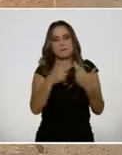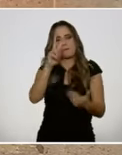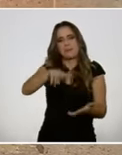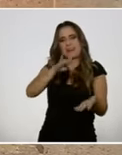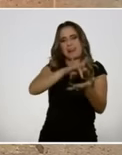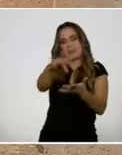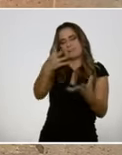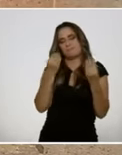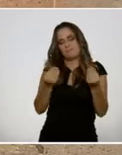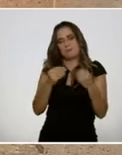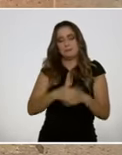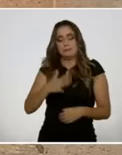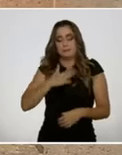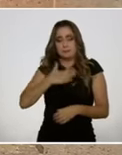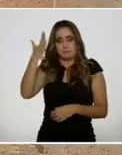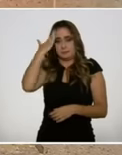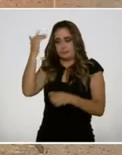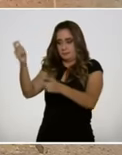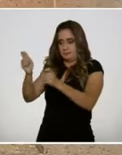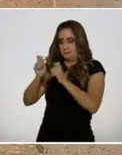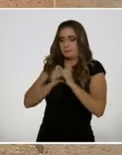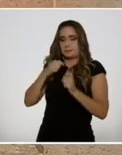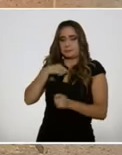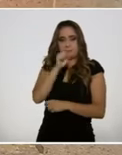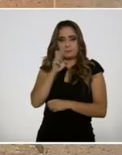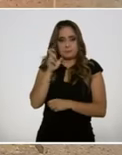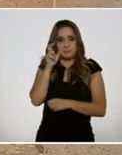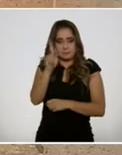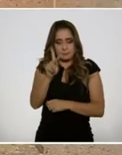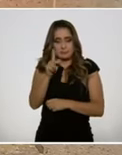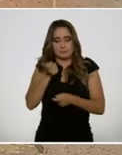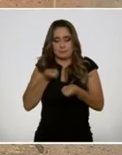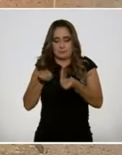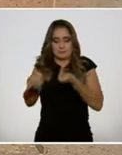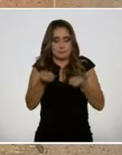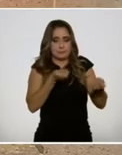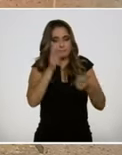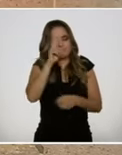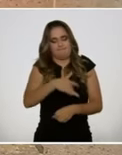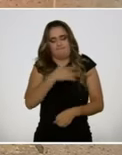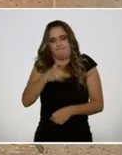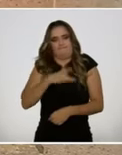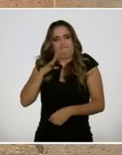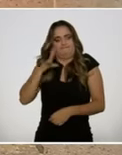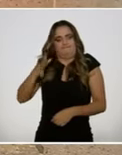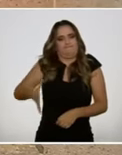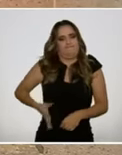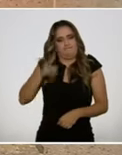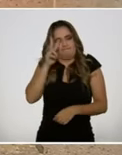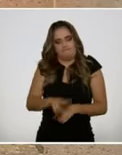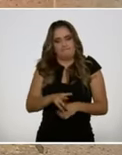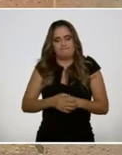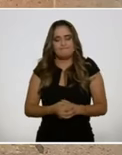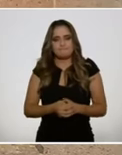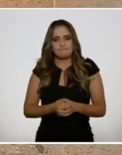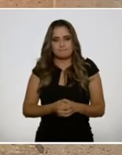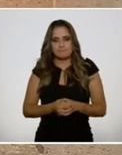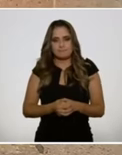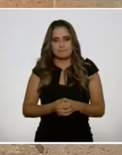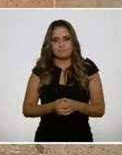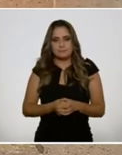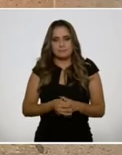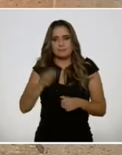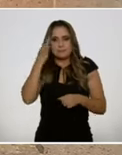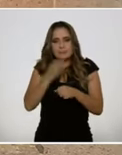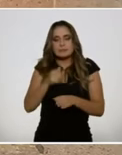que la vida me ha dado la oportunidad de encabezar, que son todos los integrantes de esta secretaría y que ahí los ven arriba. Están tantito, dejaron